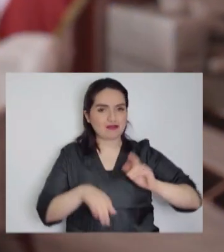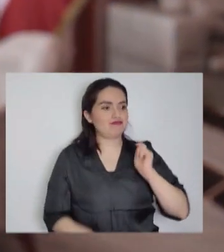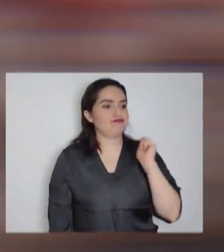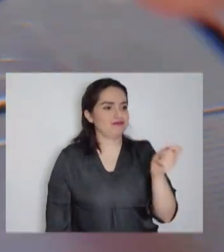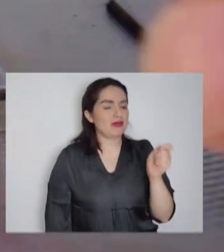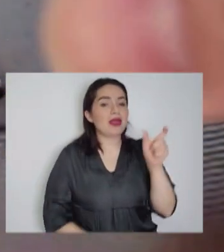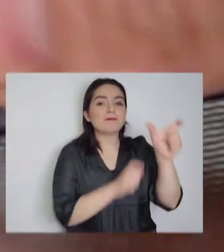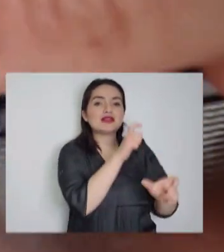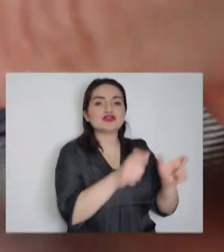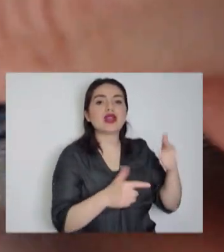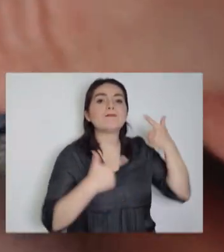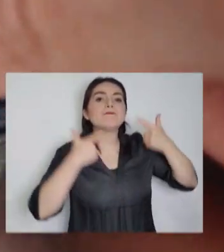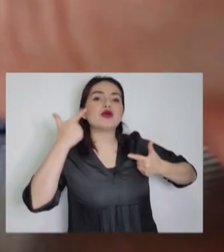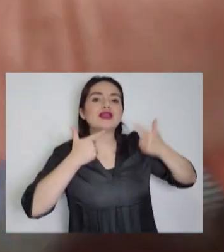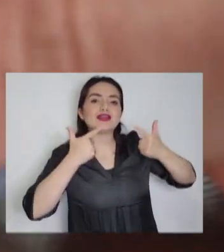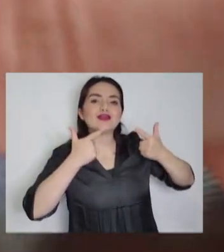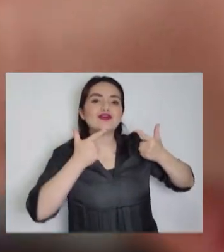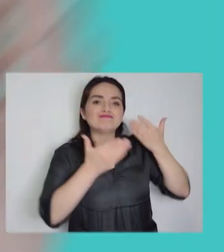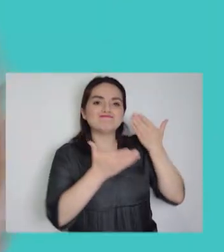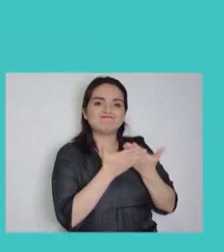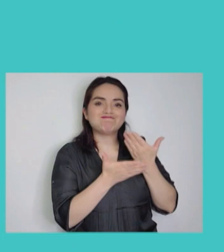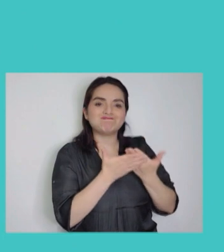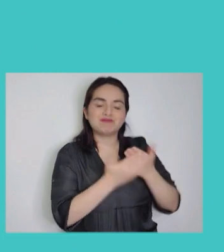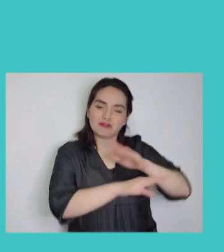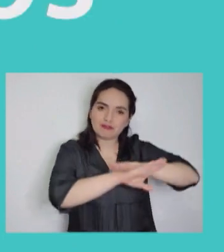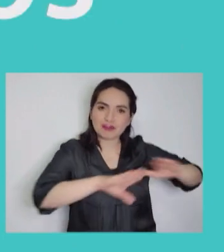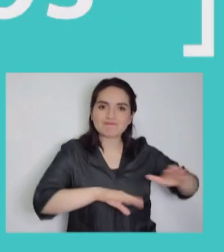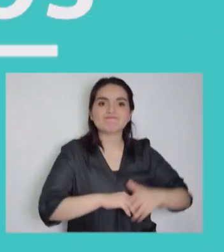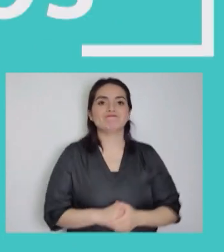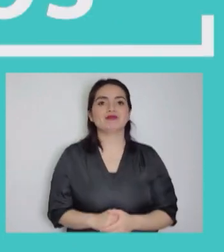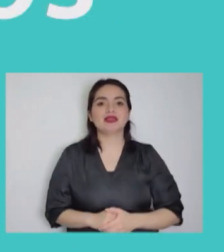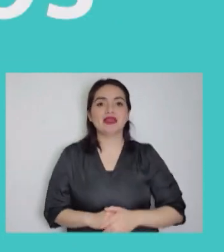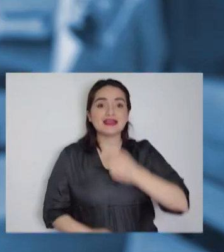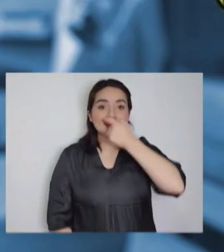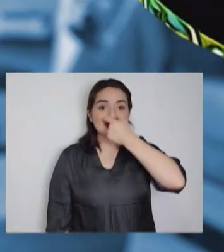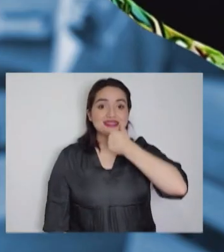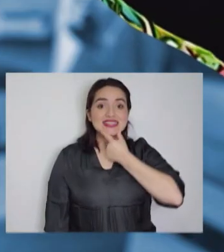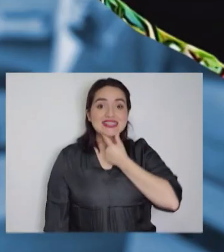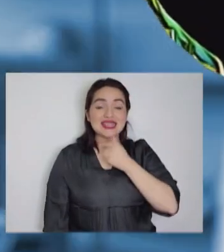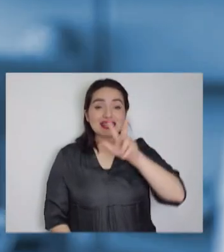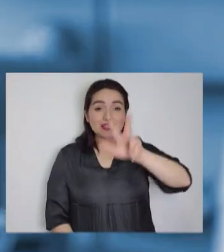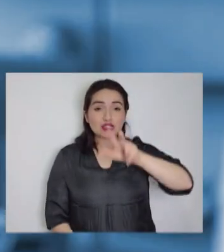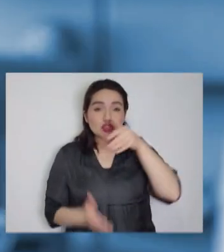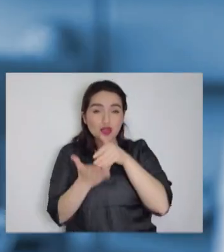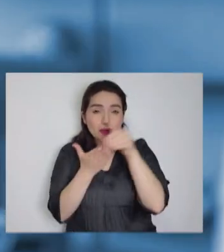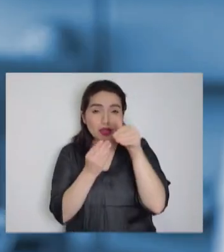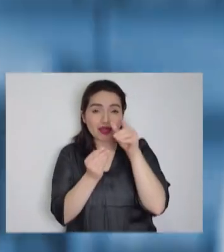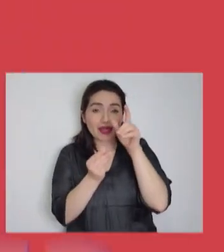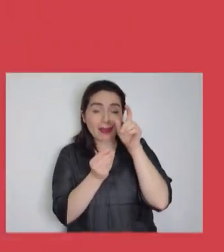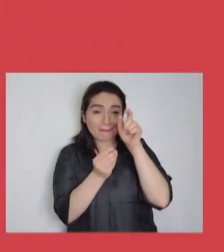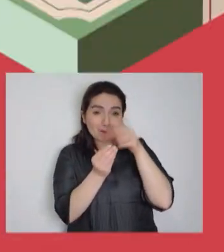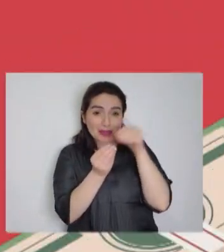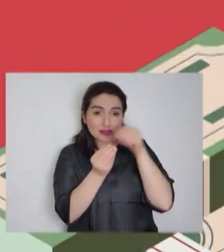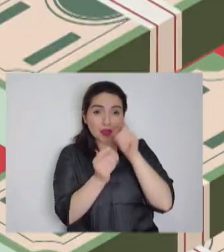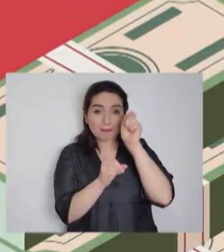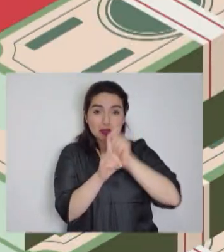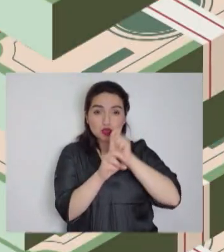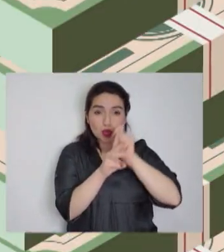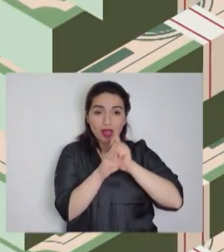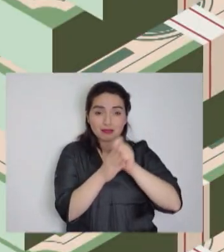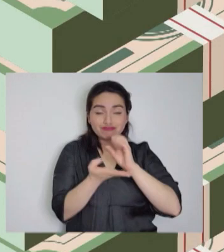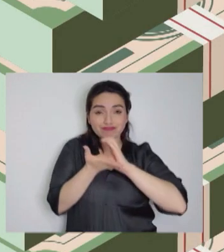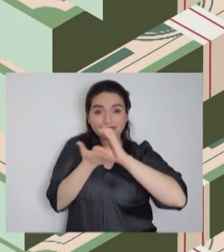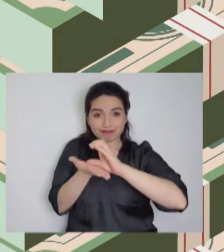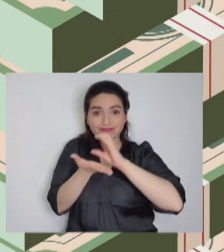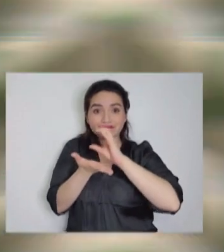Estado deje de ser una caja pagadora de favores para operadores políticos. El señor Siche ganó más de 18